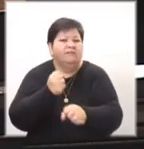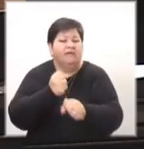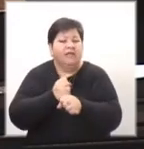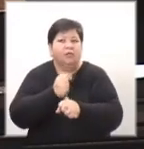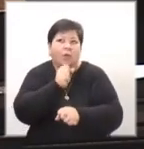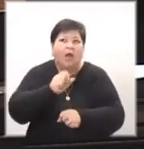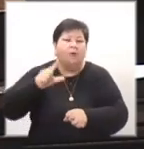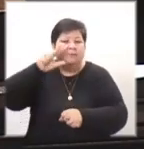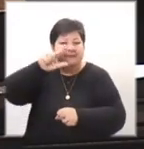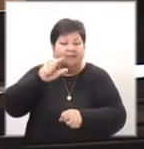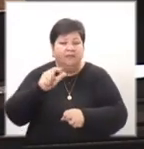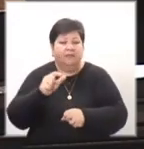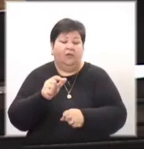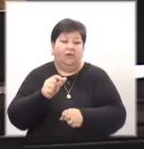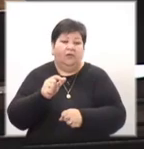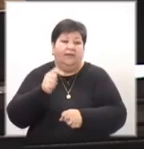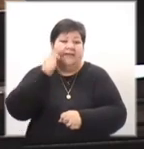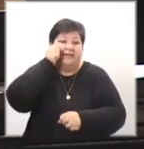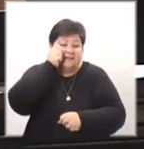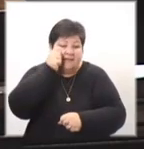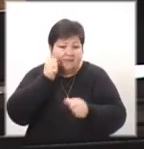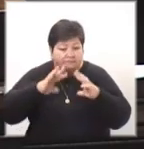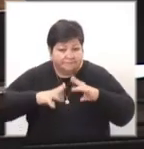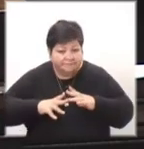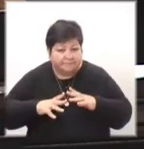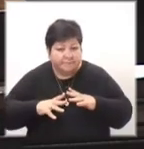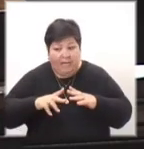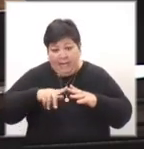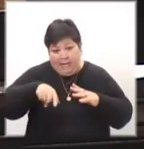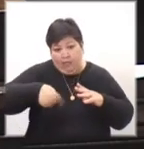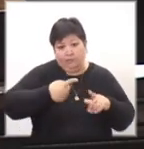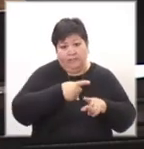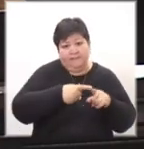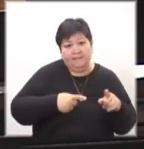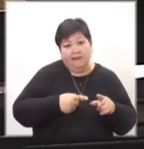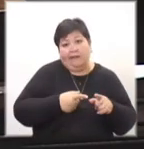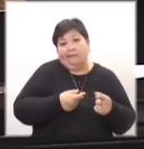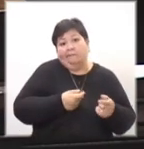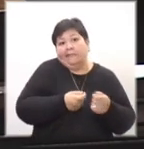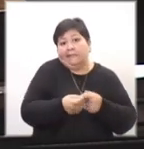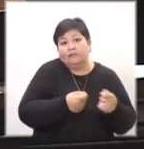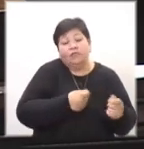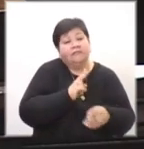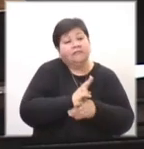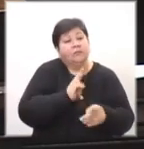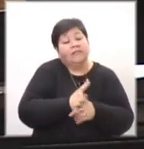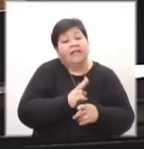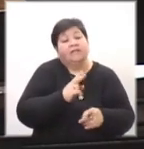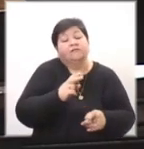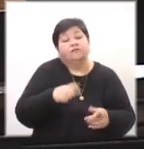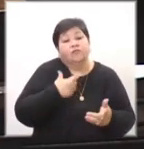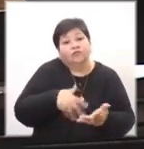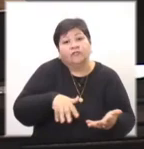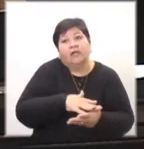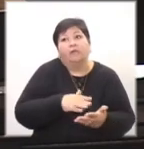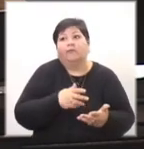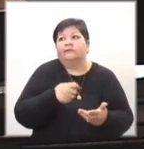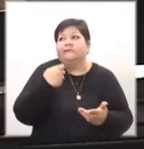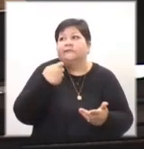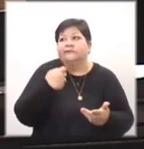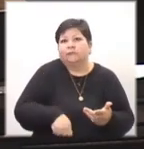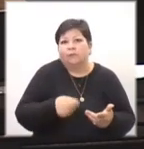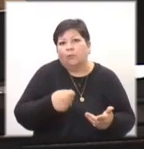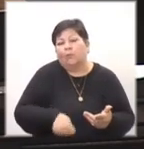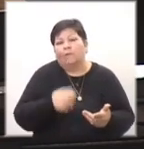de retiro, en tanto que la otra mitad pasa a acceder a prestaciones de seguridad social, como seguro de desempleo,